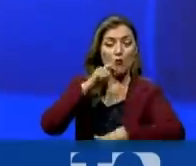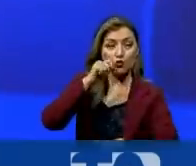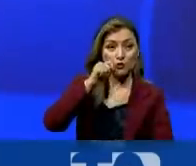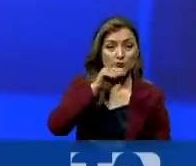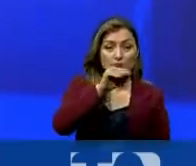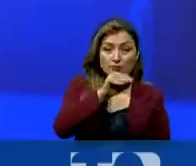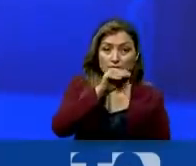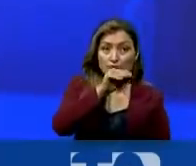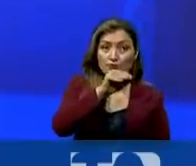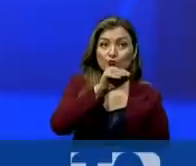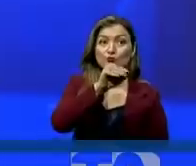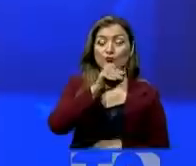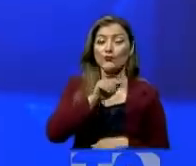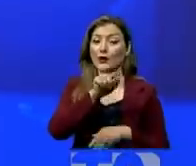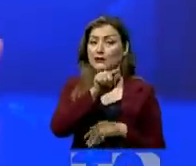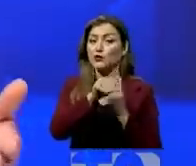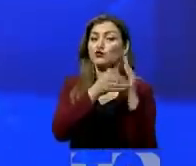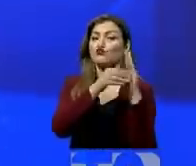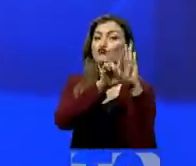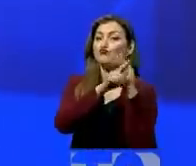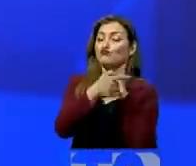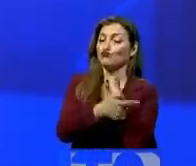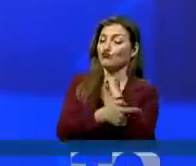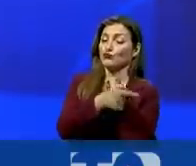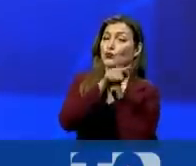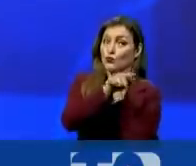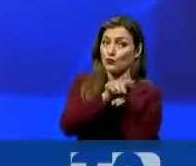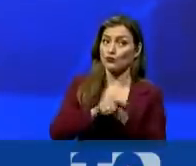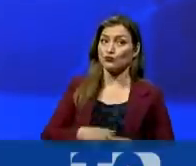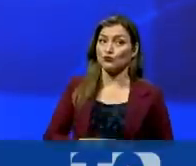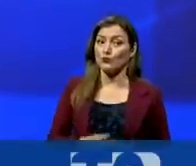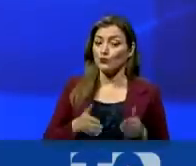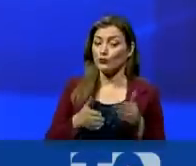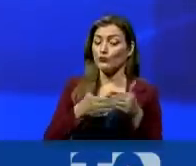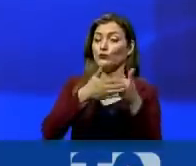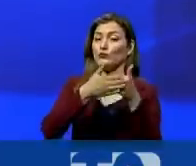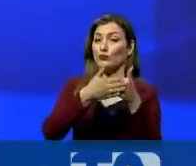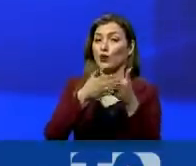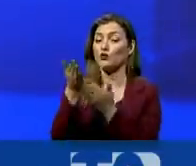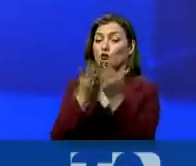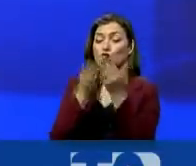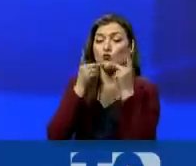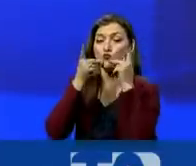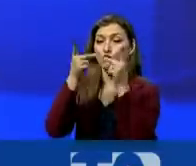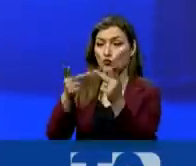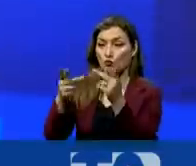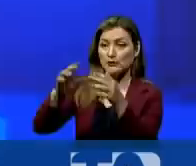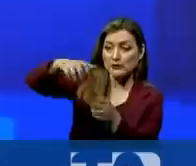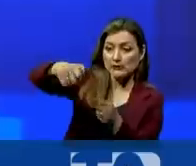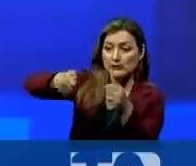manifestantes los presuntos delitos que podían estar cometiendo al cerrar una vía suspender un servicio público